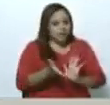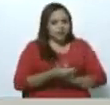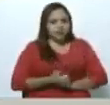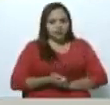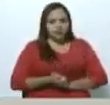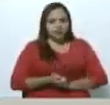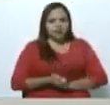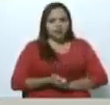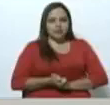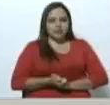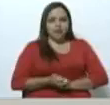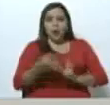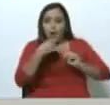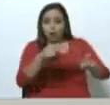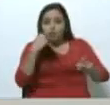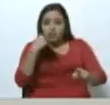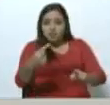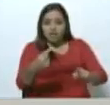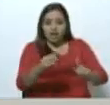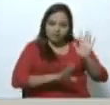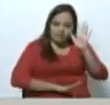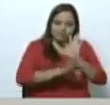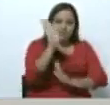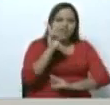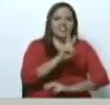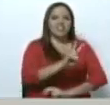Es más, vi una que decía que vamos a crecer 23.